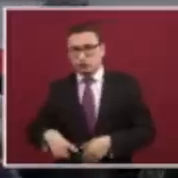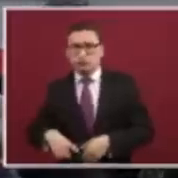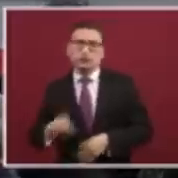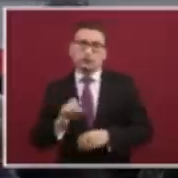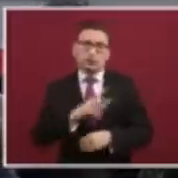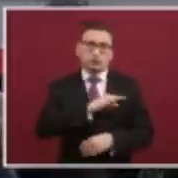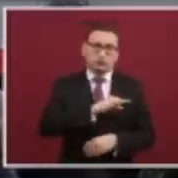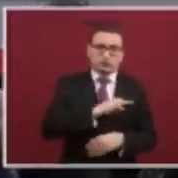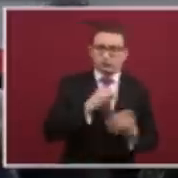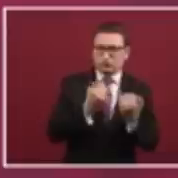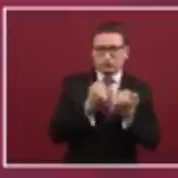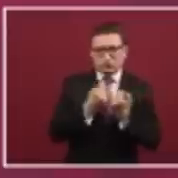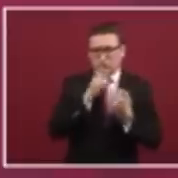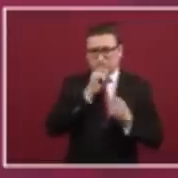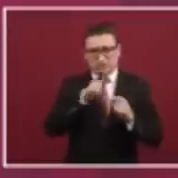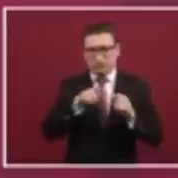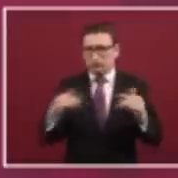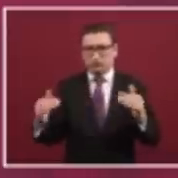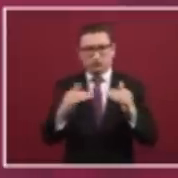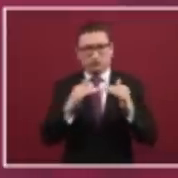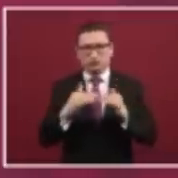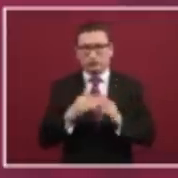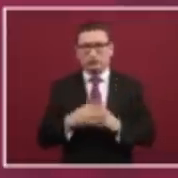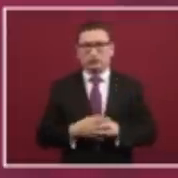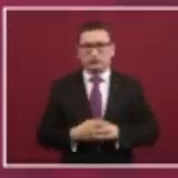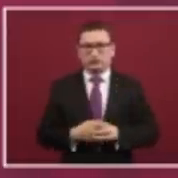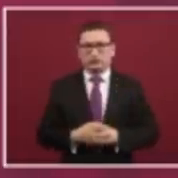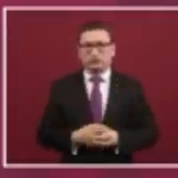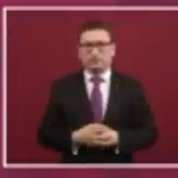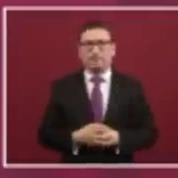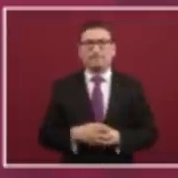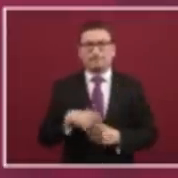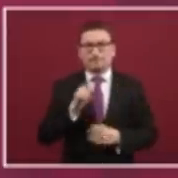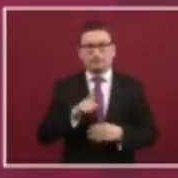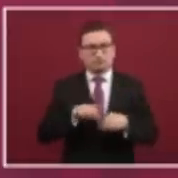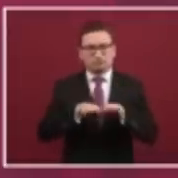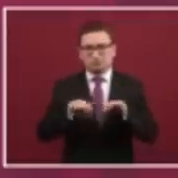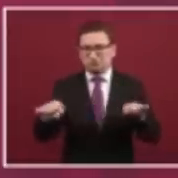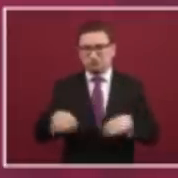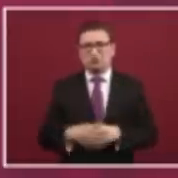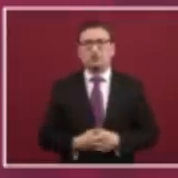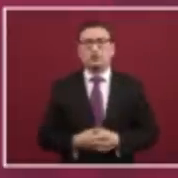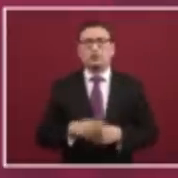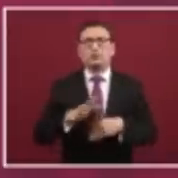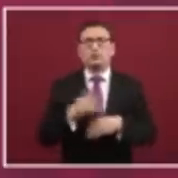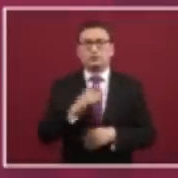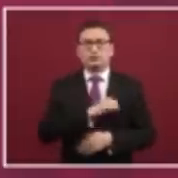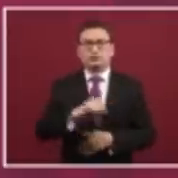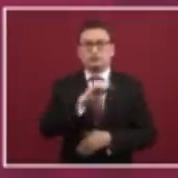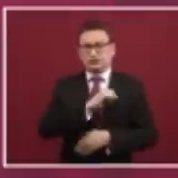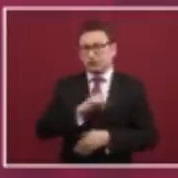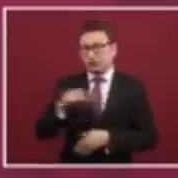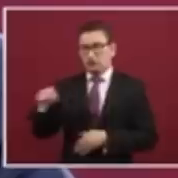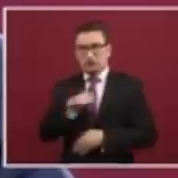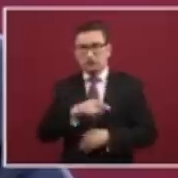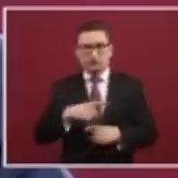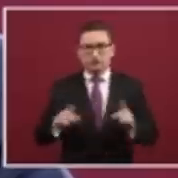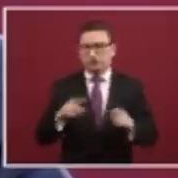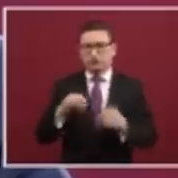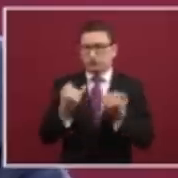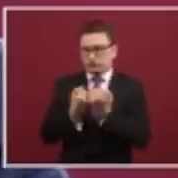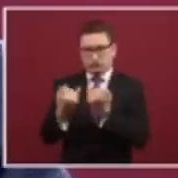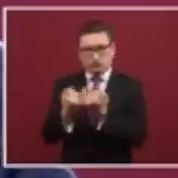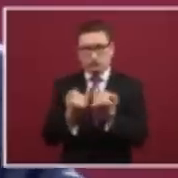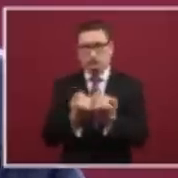eso estamos teniendo una cuestión igualitaria, porque la salud no tiene diferencias, la salud es